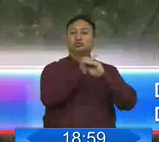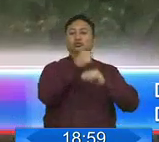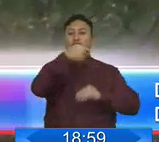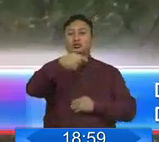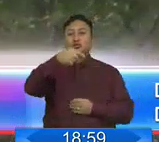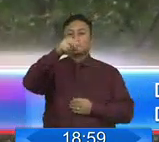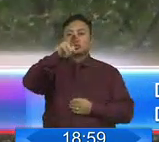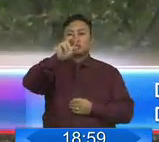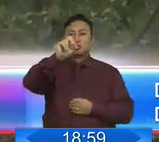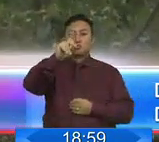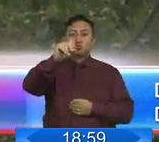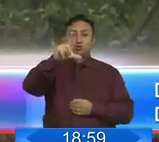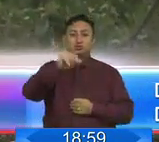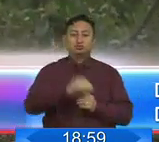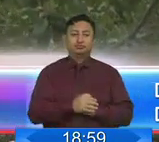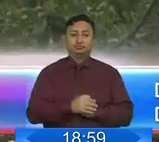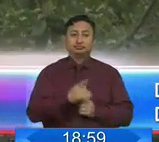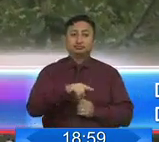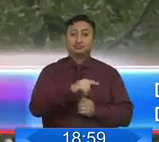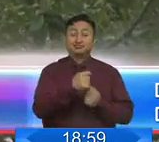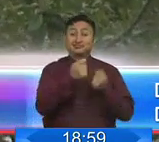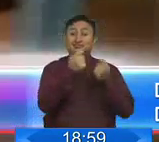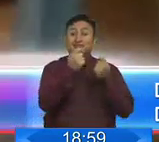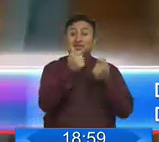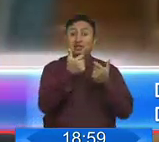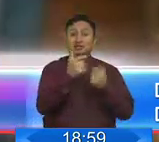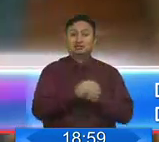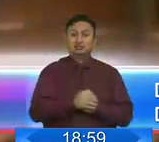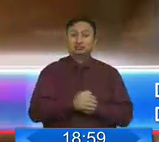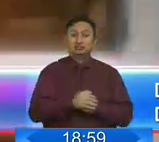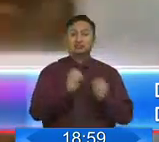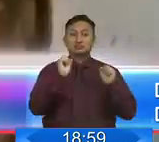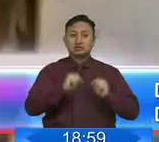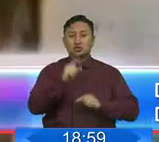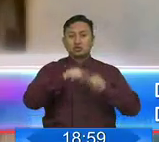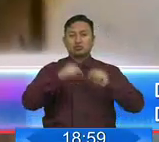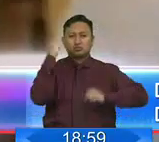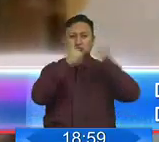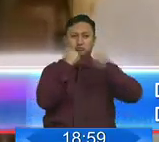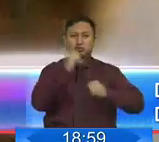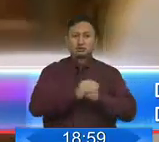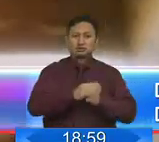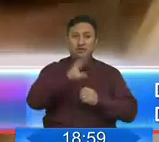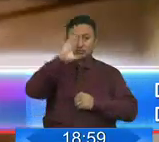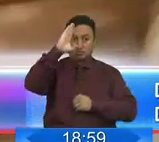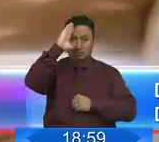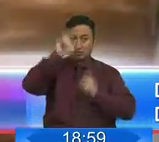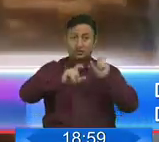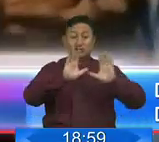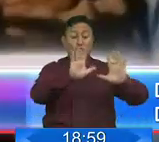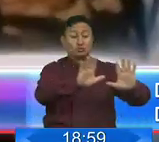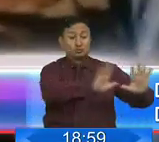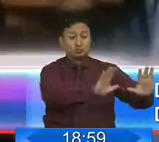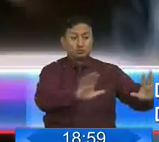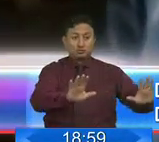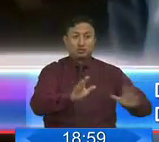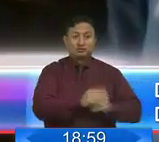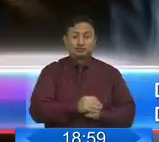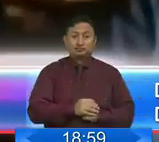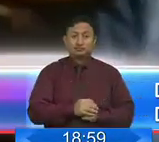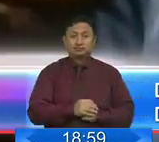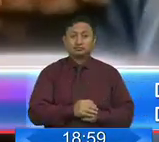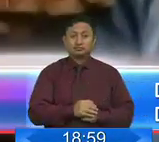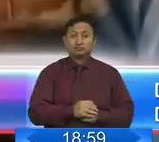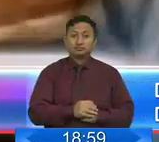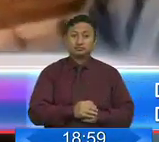El párroco de la iglesia se salvó de milagro, varios golpes lo alcanzaron, la policía logró calmar a la multitud. Siendo el párroco